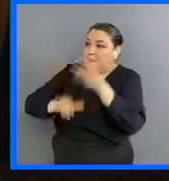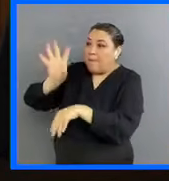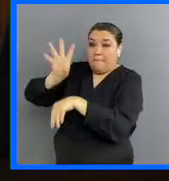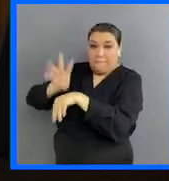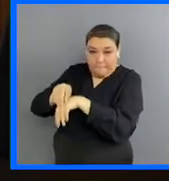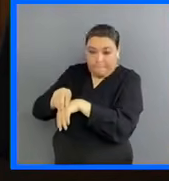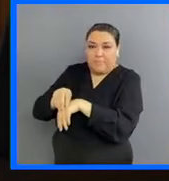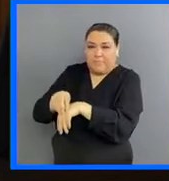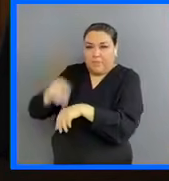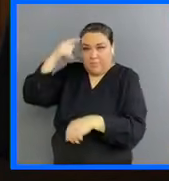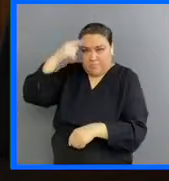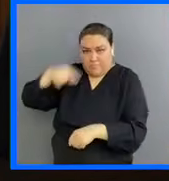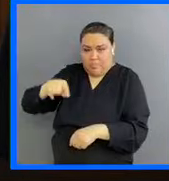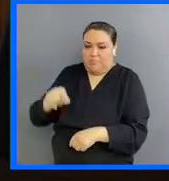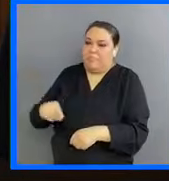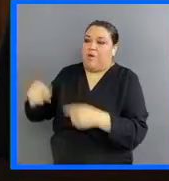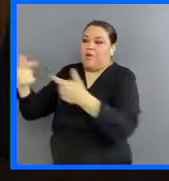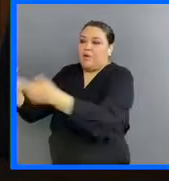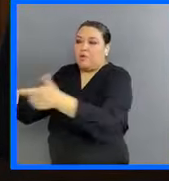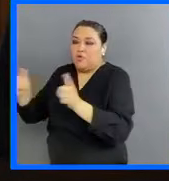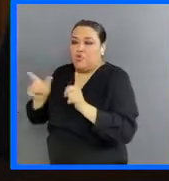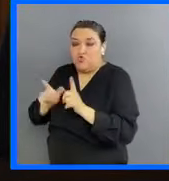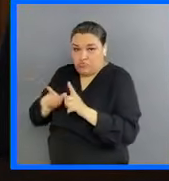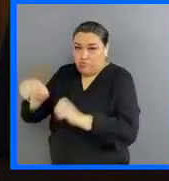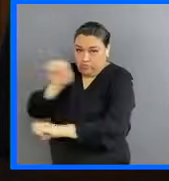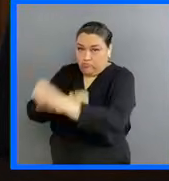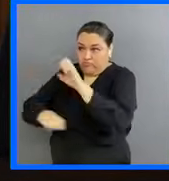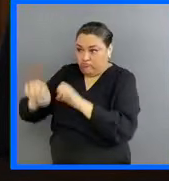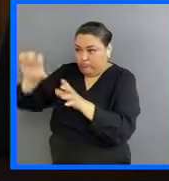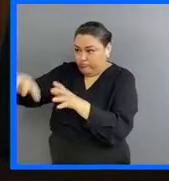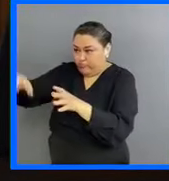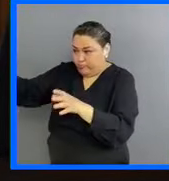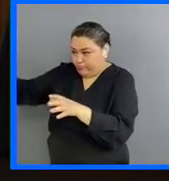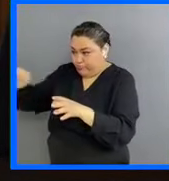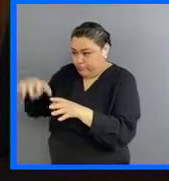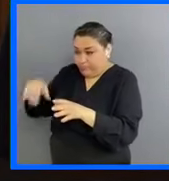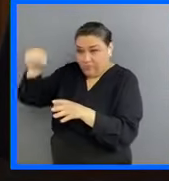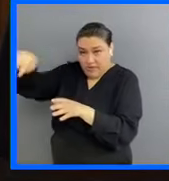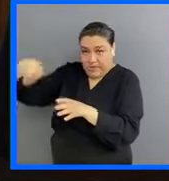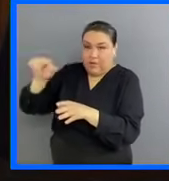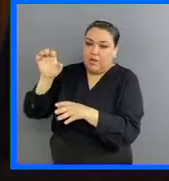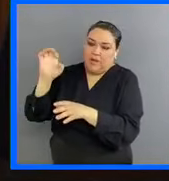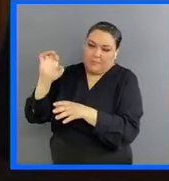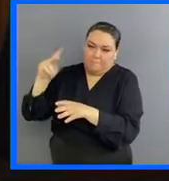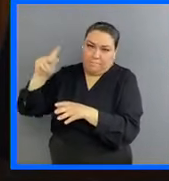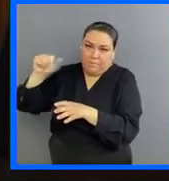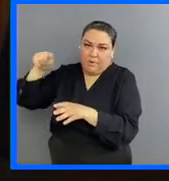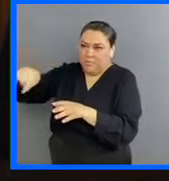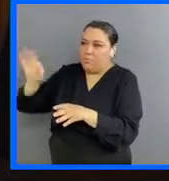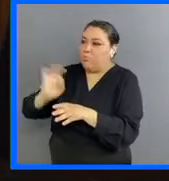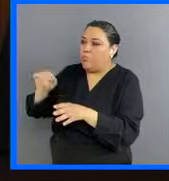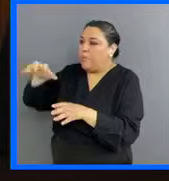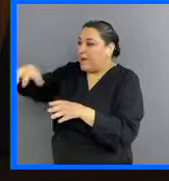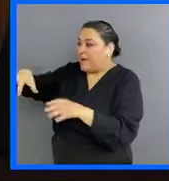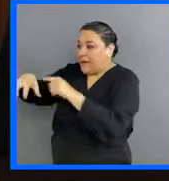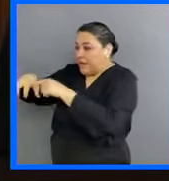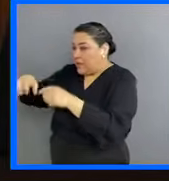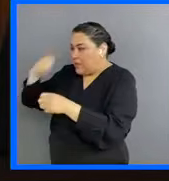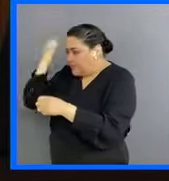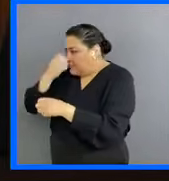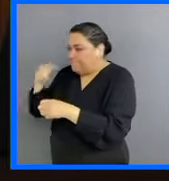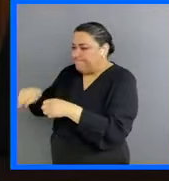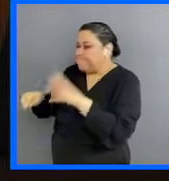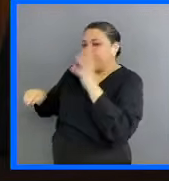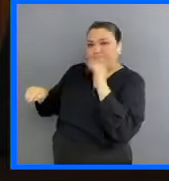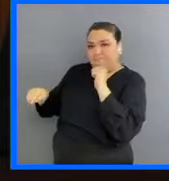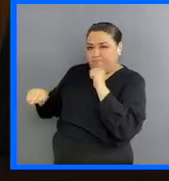una sociedad, en este caso que forma parte de un régimen de consolidación, quede fuera del ámbito de la fiscalización de la autoridad hacendaria,